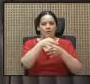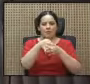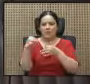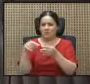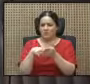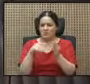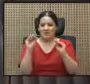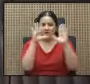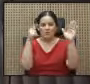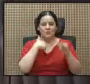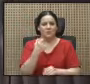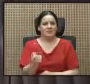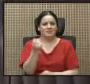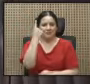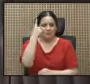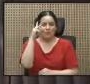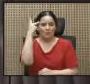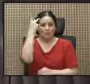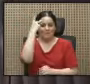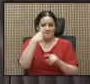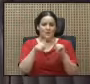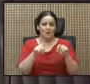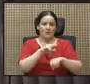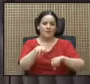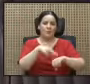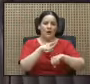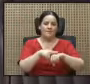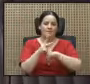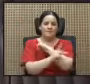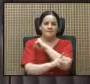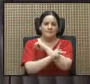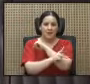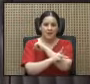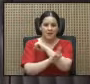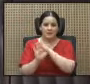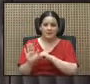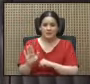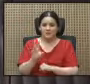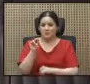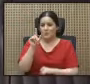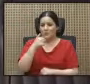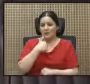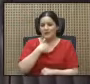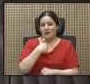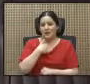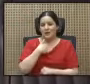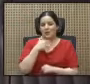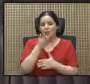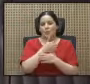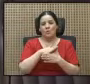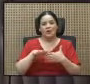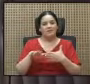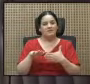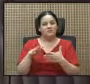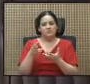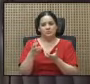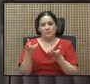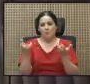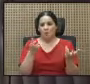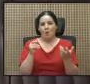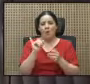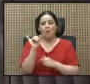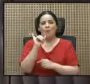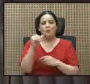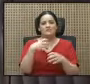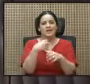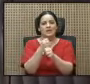políticamente. Pero naturalmente el país no tiene una división como se ha